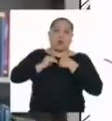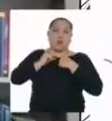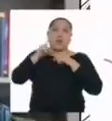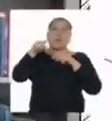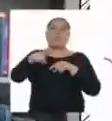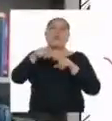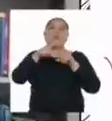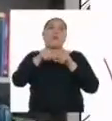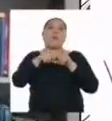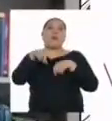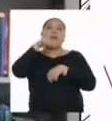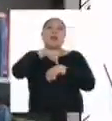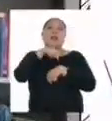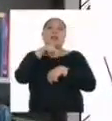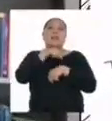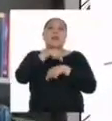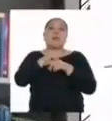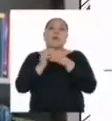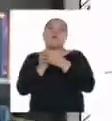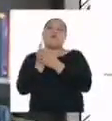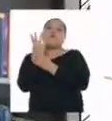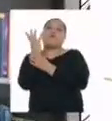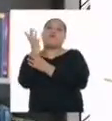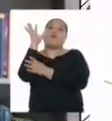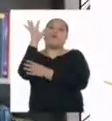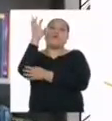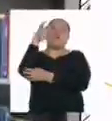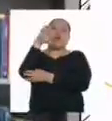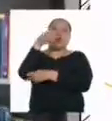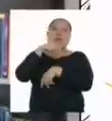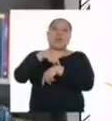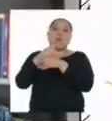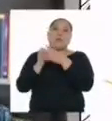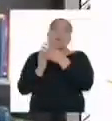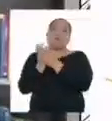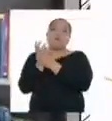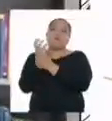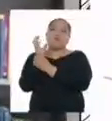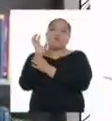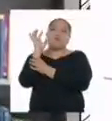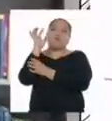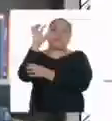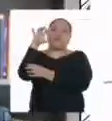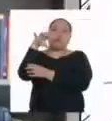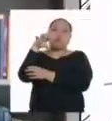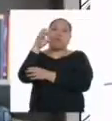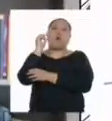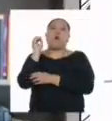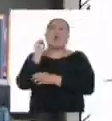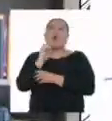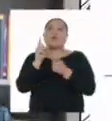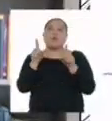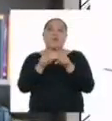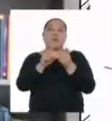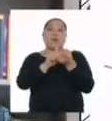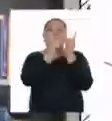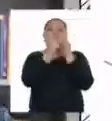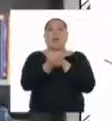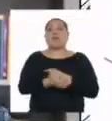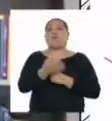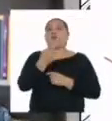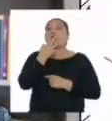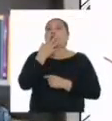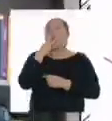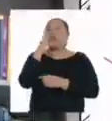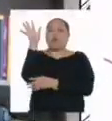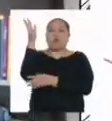van a determinar el tiempo de floración, el tiempo de crecimiento de las plantas o incluso cambios en el color de